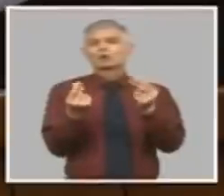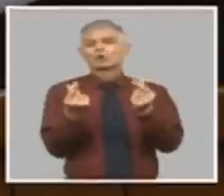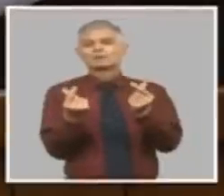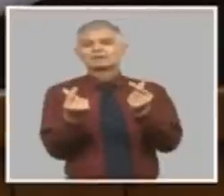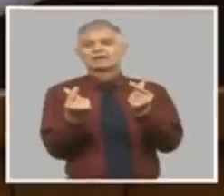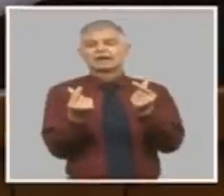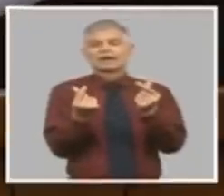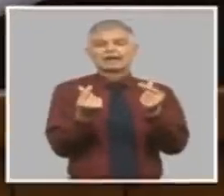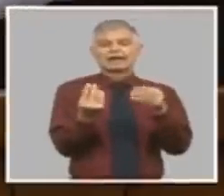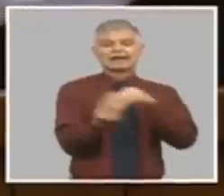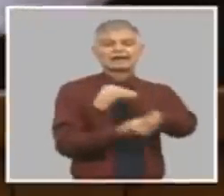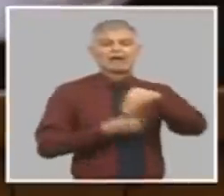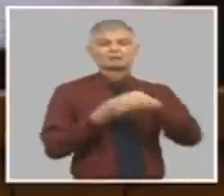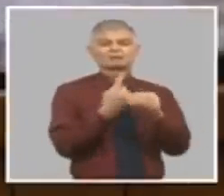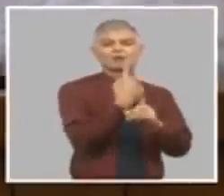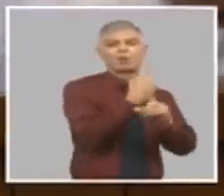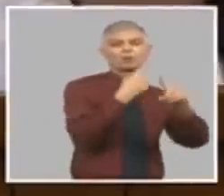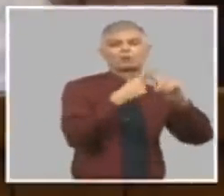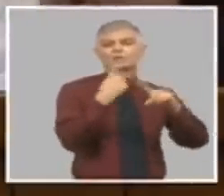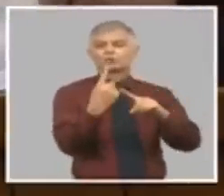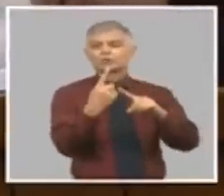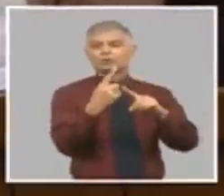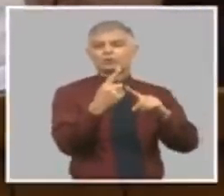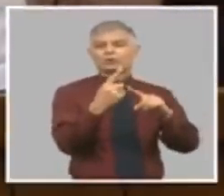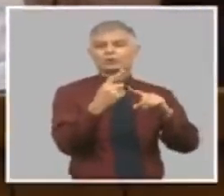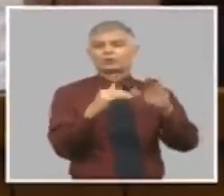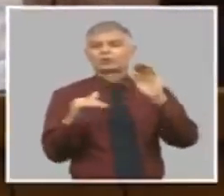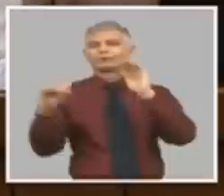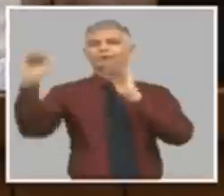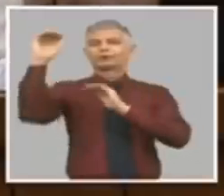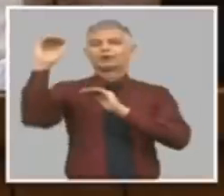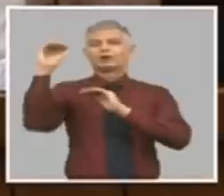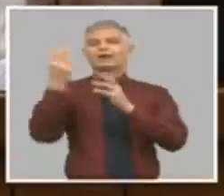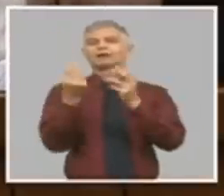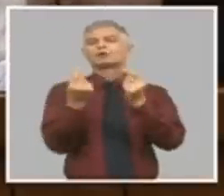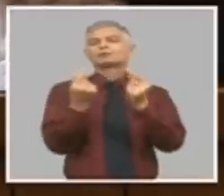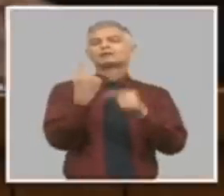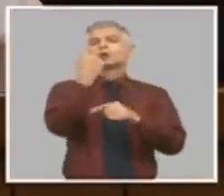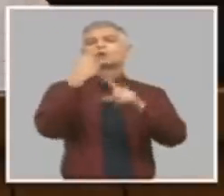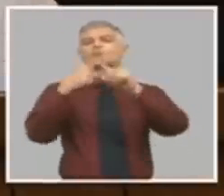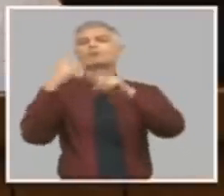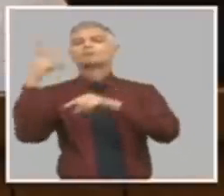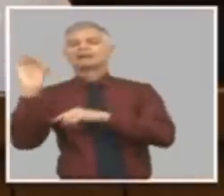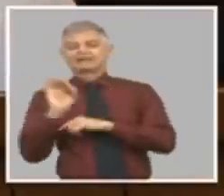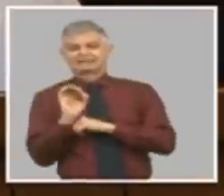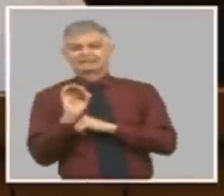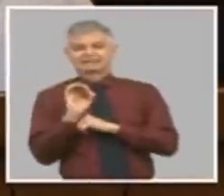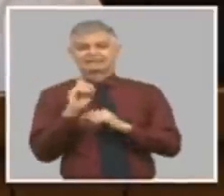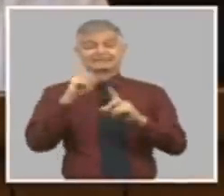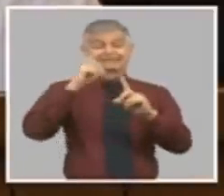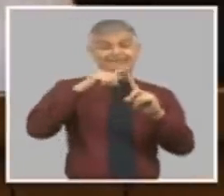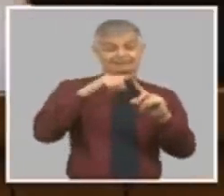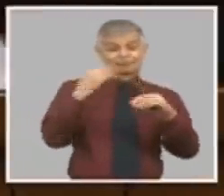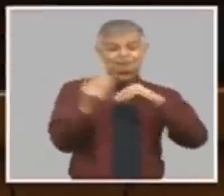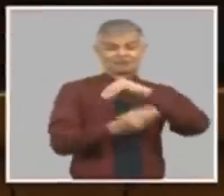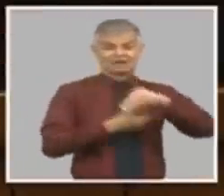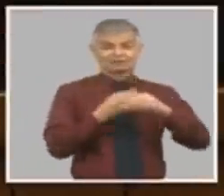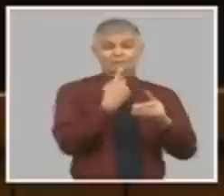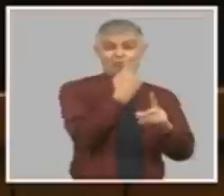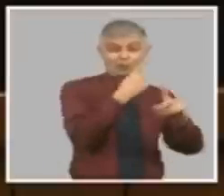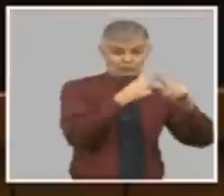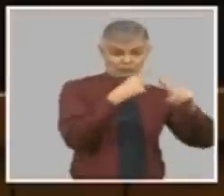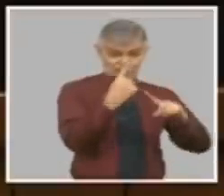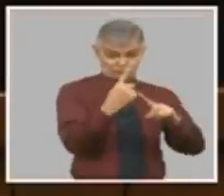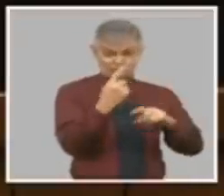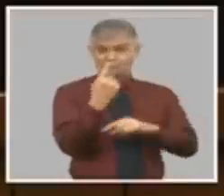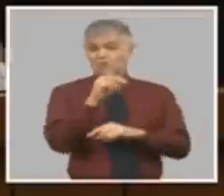1 por 20. Pero nos quedamos igual. Si el tipo de cambio va de 1 por 1 a 1 por